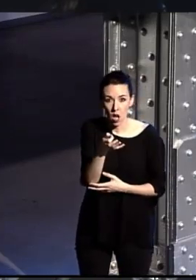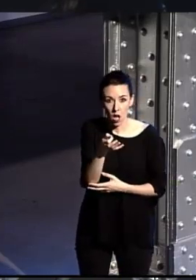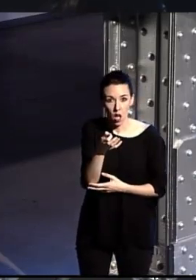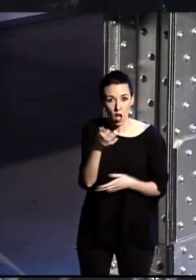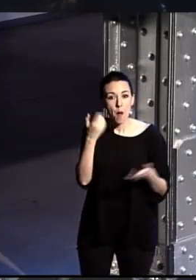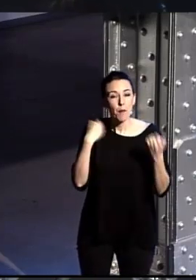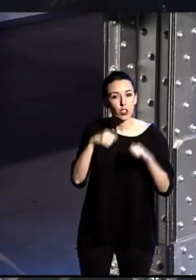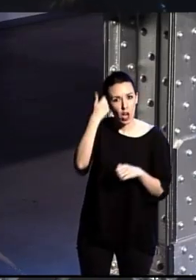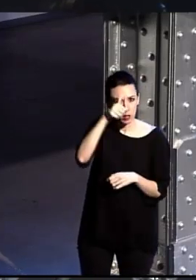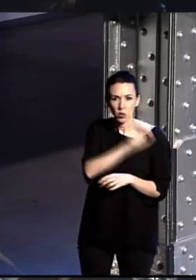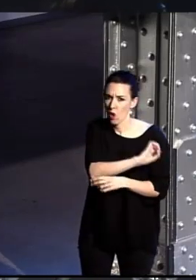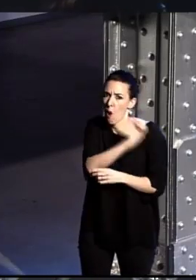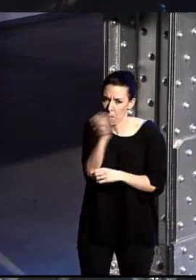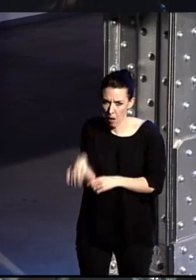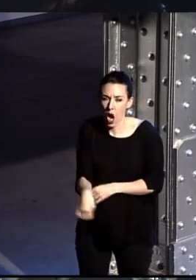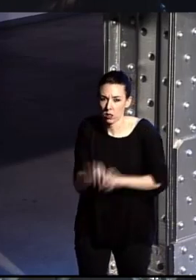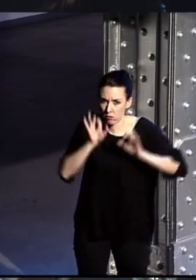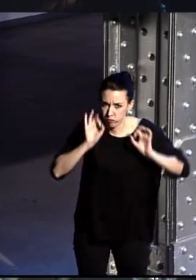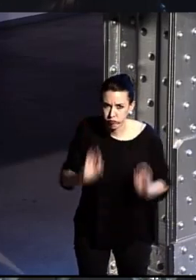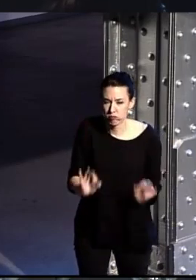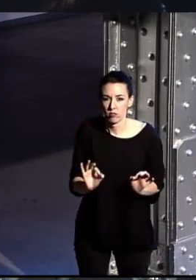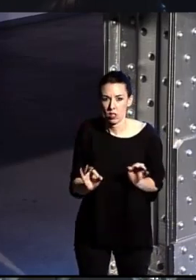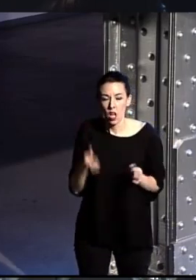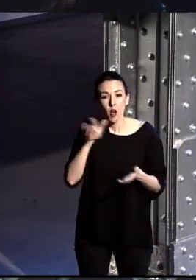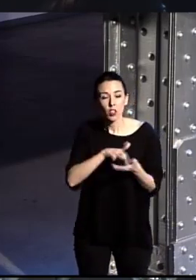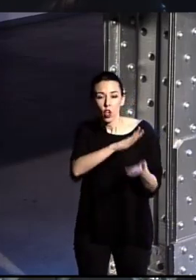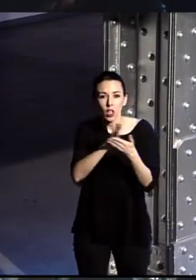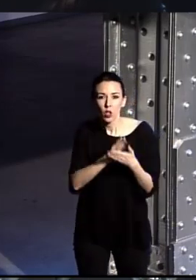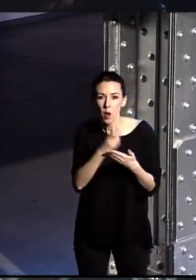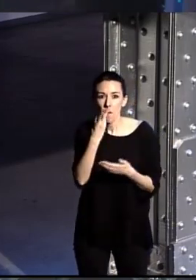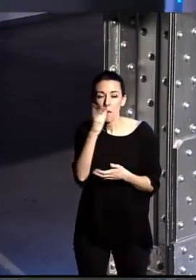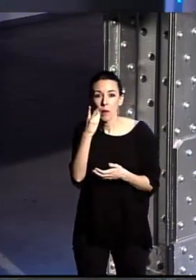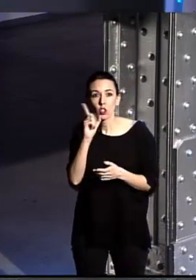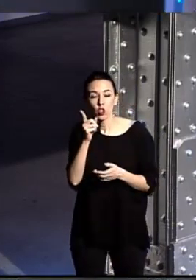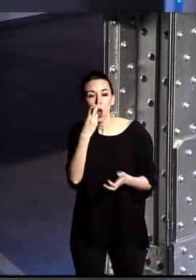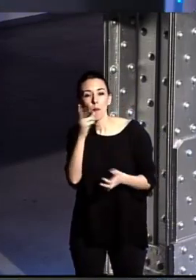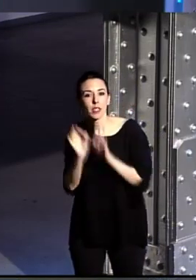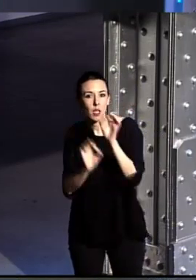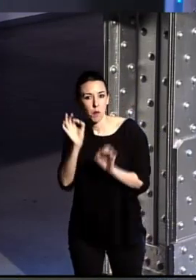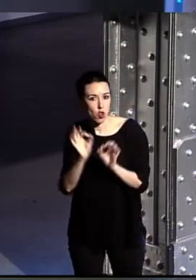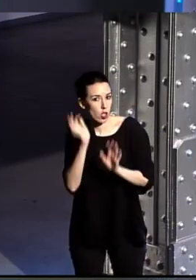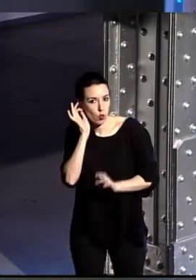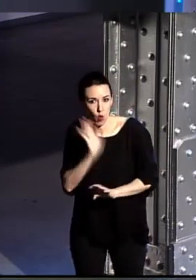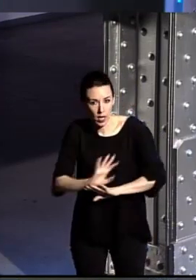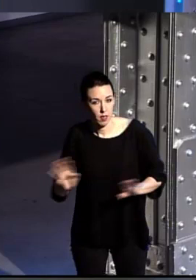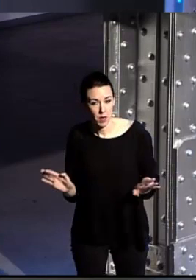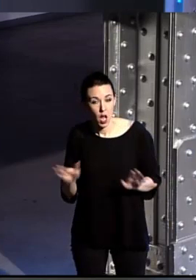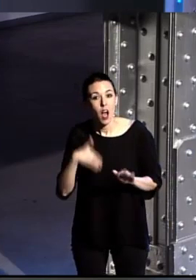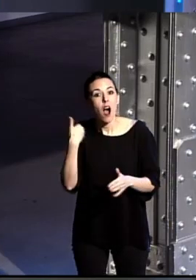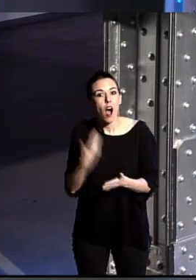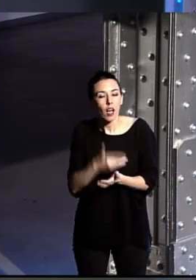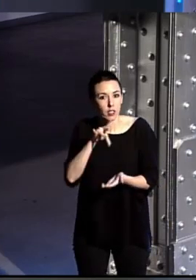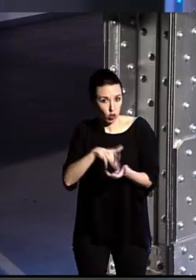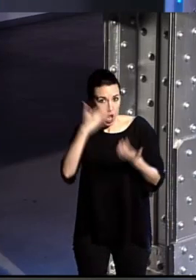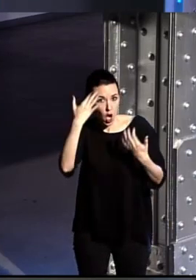los personajes masculinos que femeninos. Dussó ya había hecho un estudio de que aproximadamente era un 20% lo que había de mujeres y además